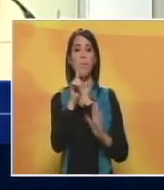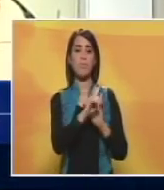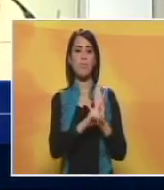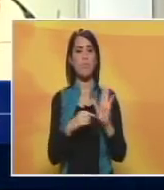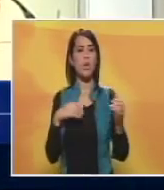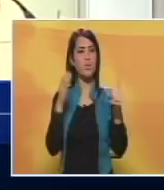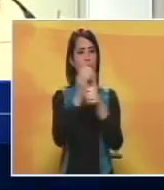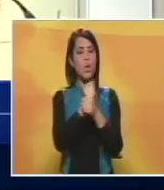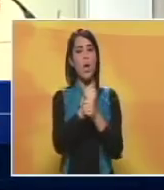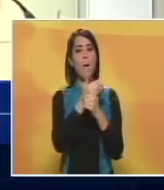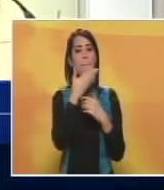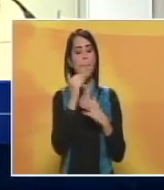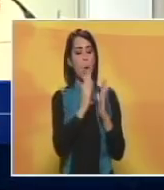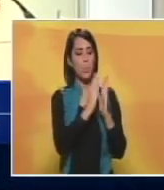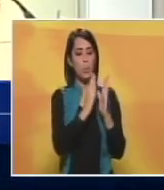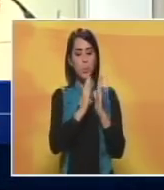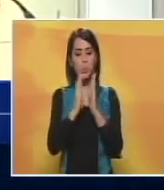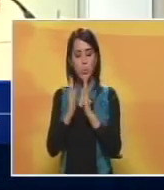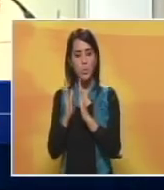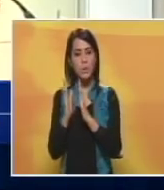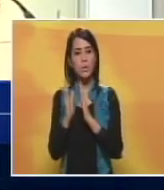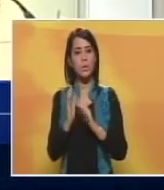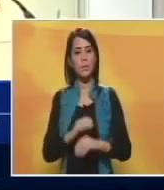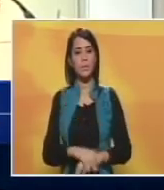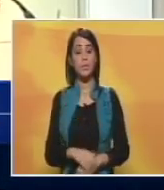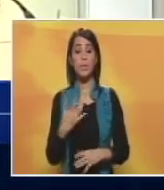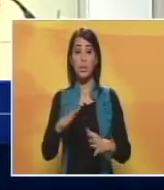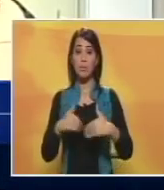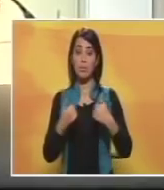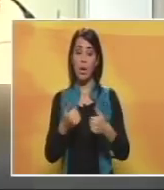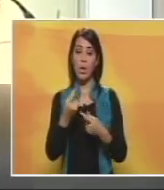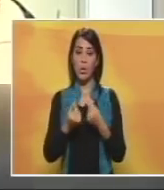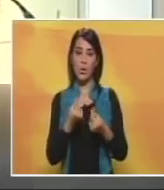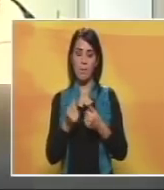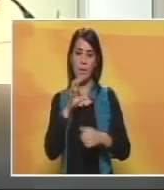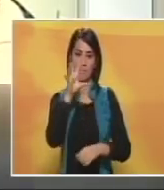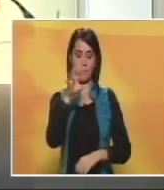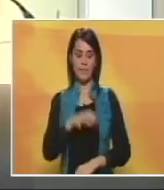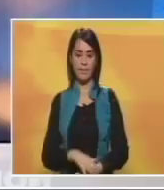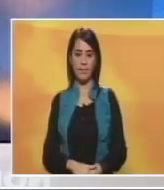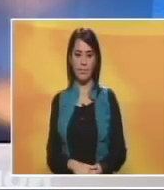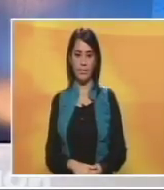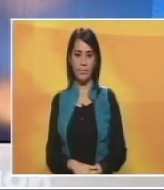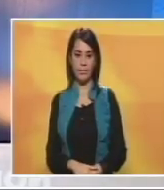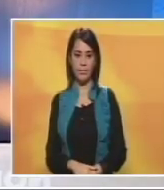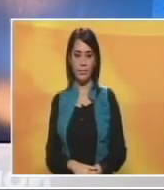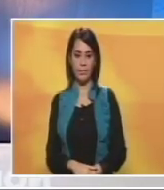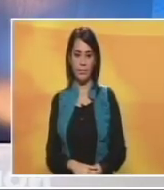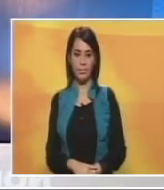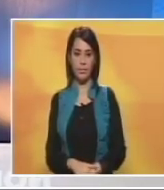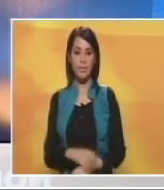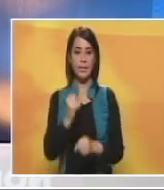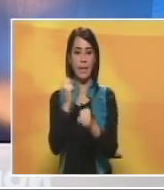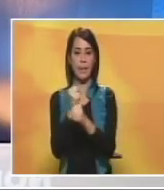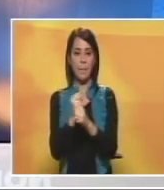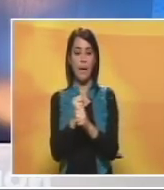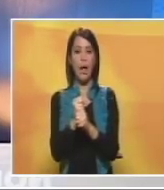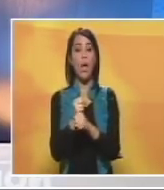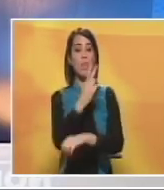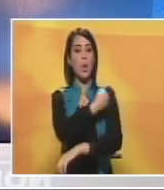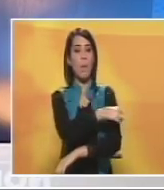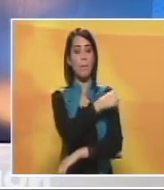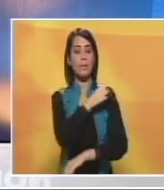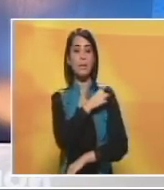un reordenamiento y contribuirá en la recuperación económica del país. Trabajadores del Hospital